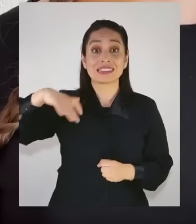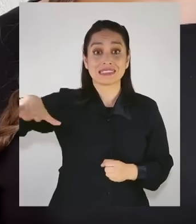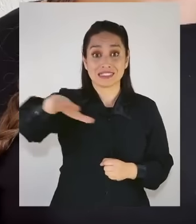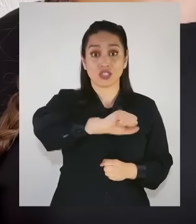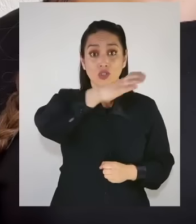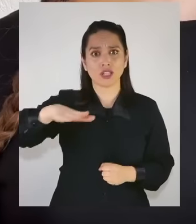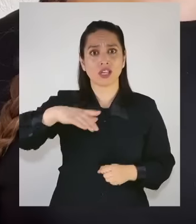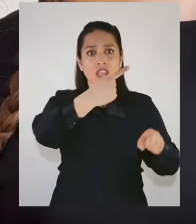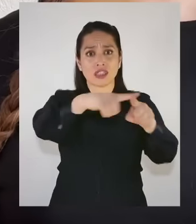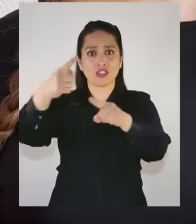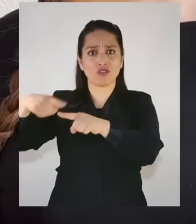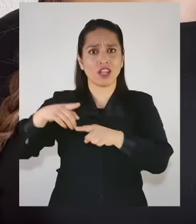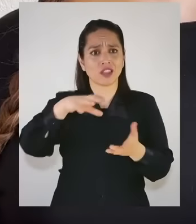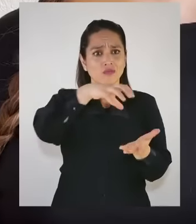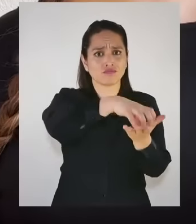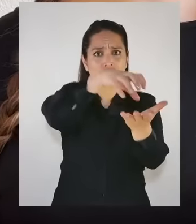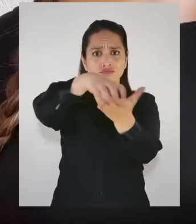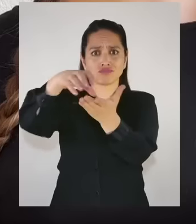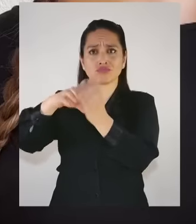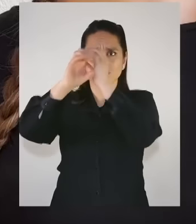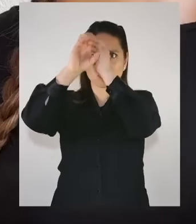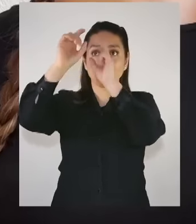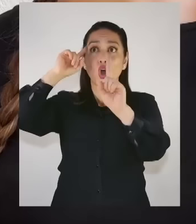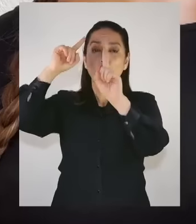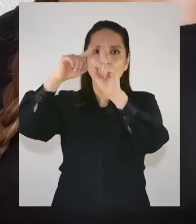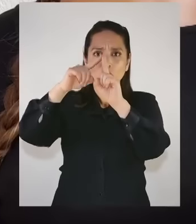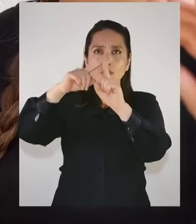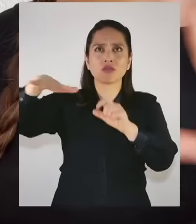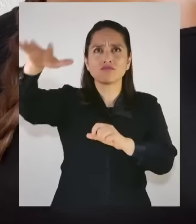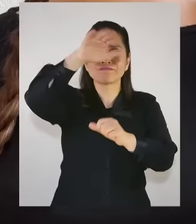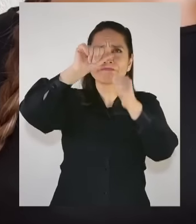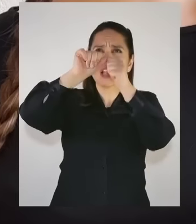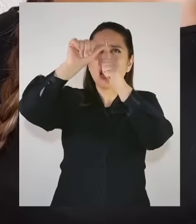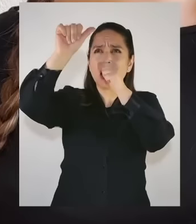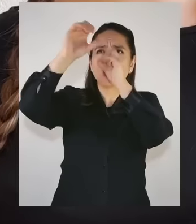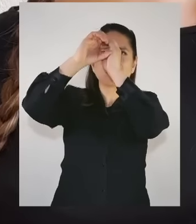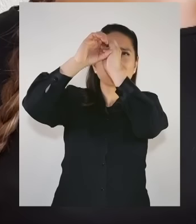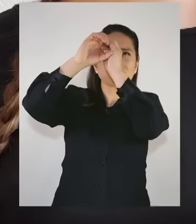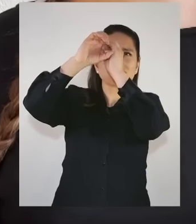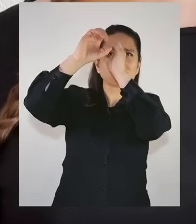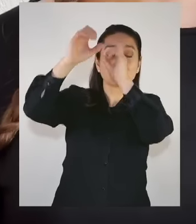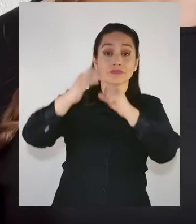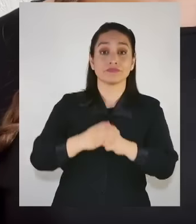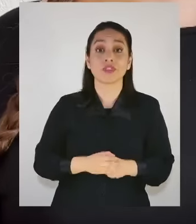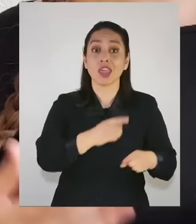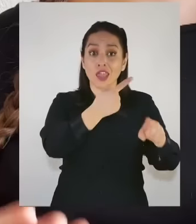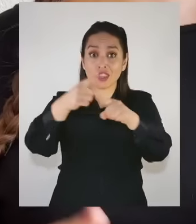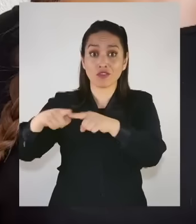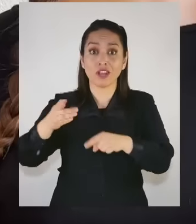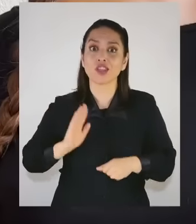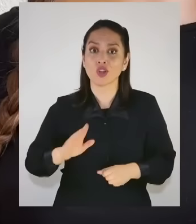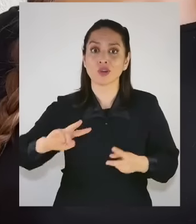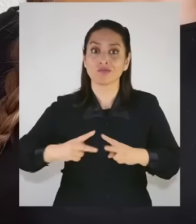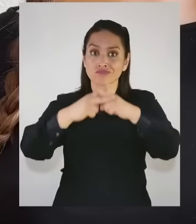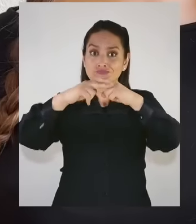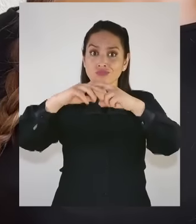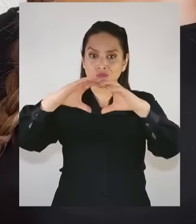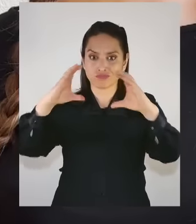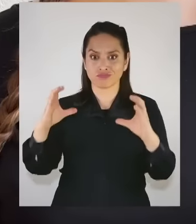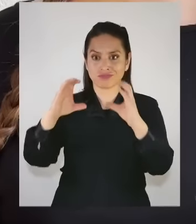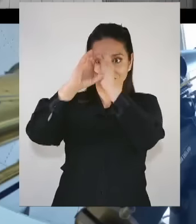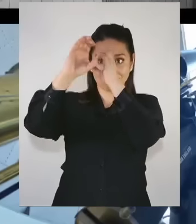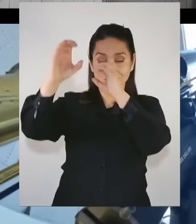Atacama, una multitud de observatorios apuntan a observar los rincones más distantes del cosmos, y varios se encuentran aún en